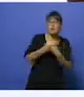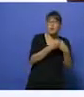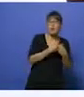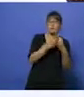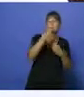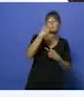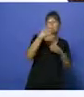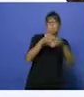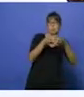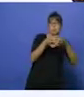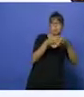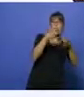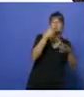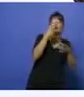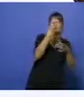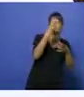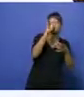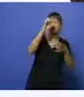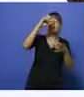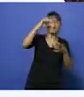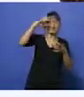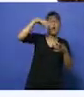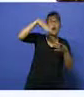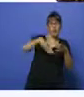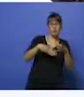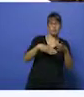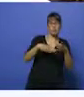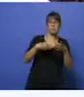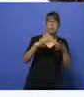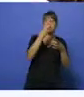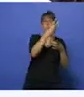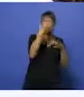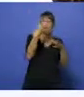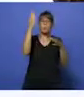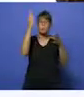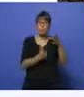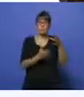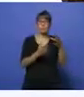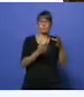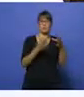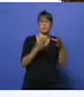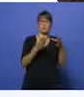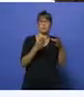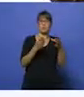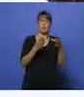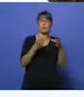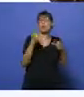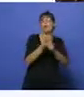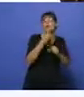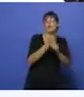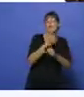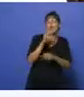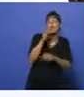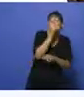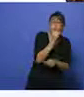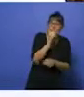el 40-45, estamos muy por detrás. Y llegar a esa cifra, no hay espalda que aguante ninguno de los municipios